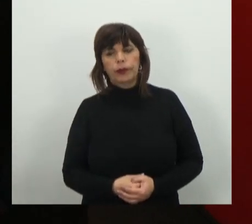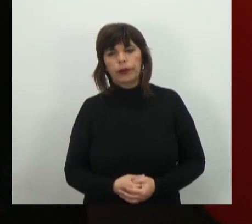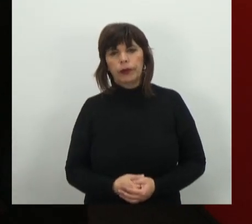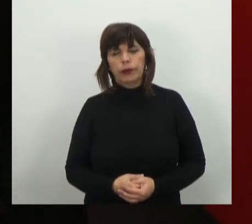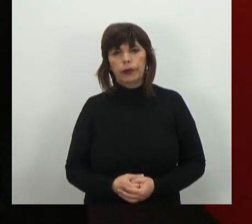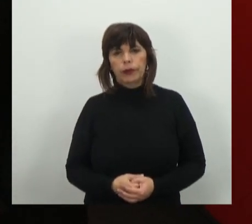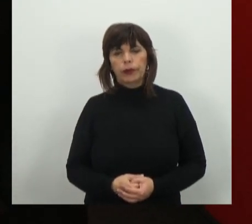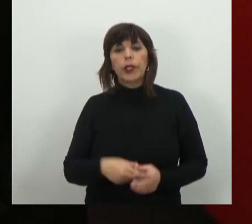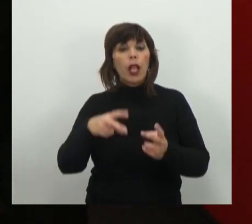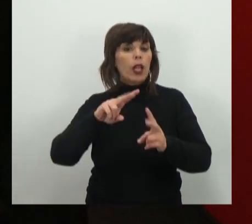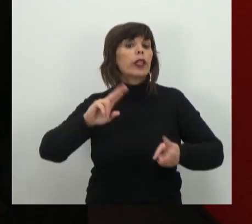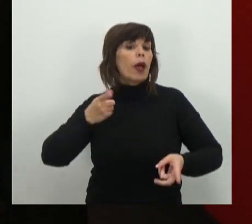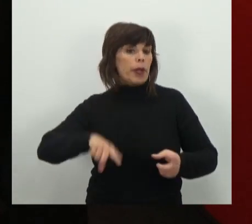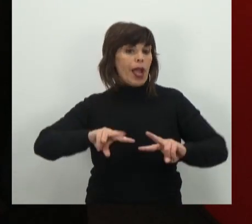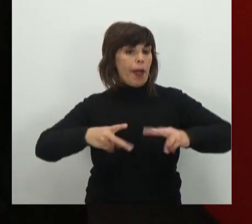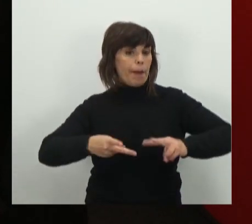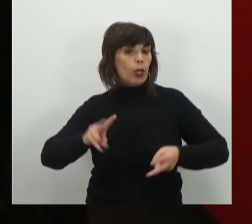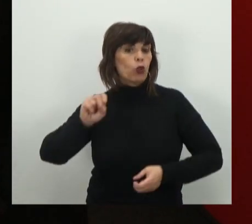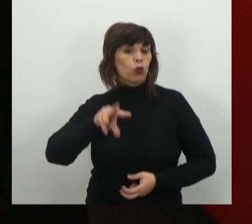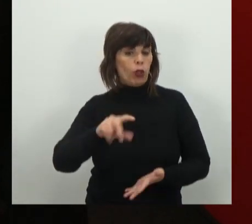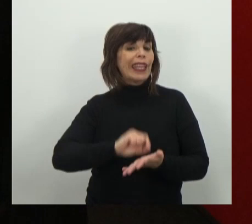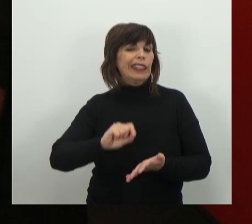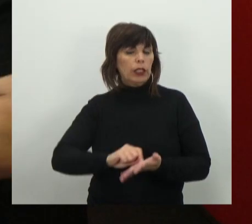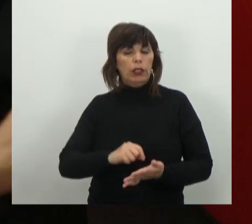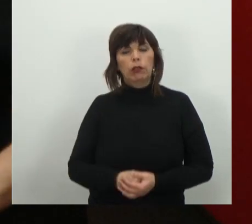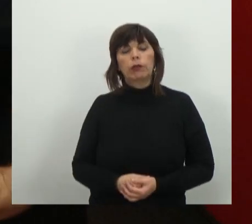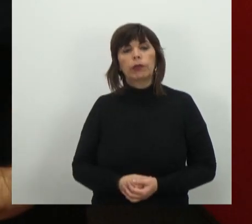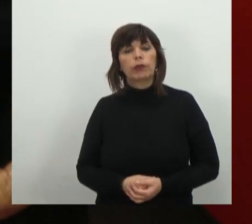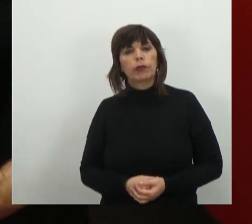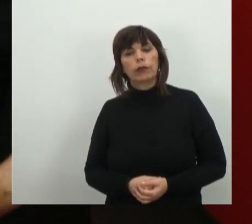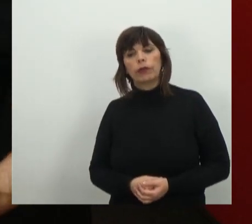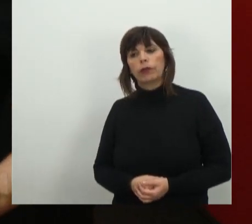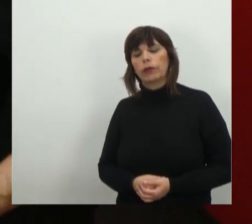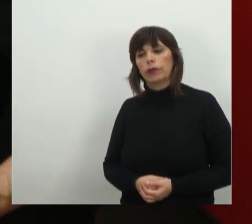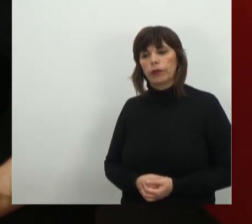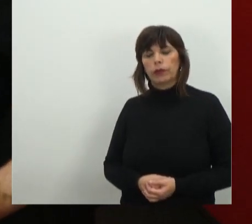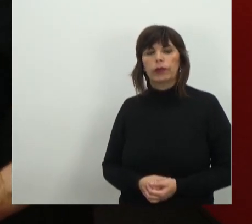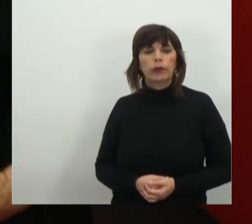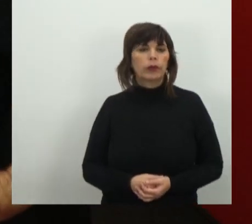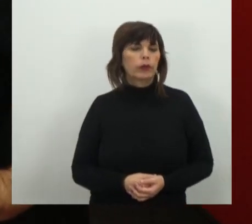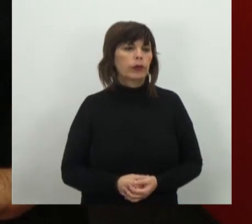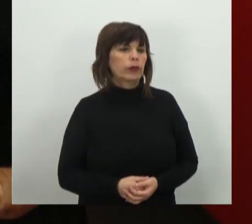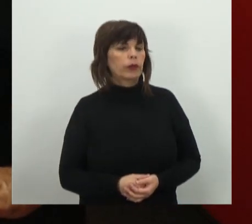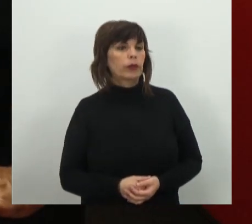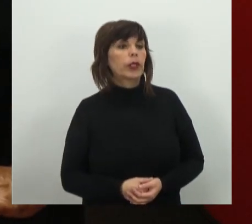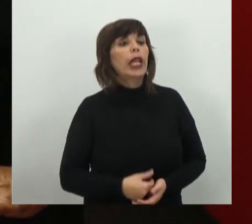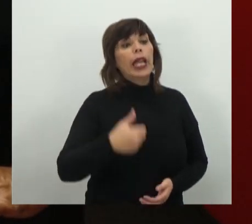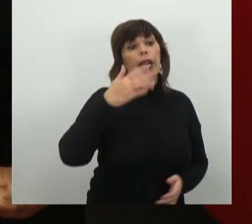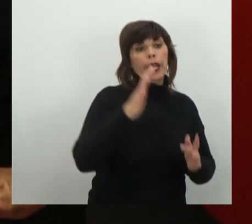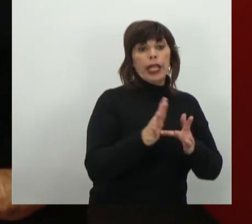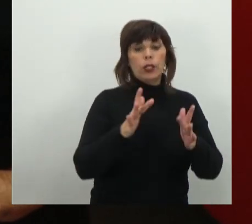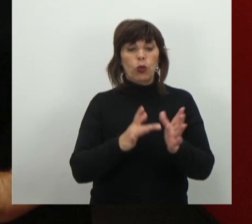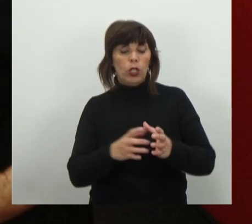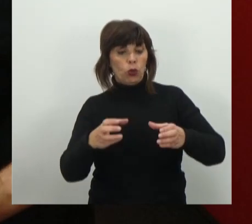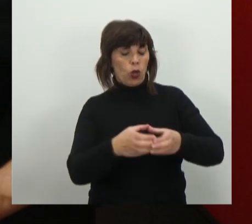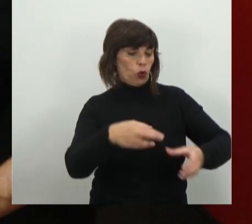en Marcos 12. Dice, entonces los fariseos, oyendo que había hecho callar a los saduceos, se